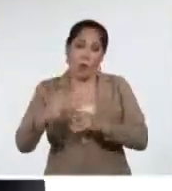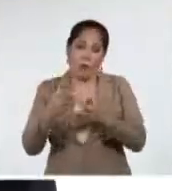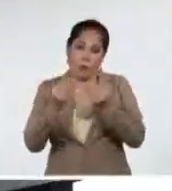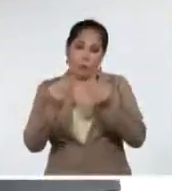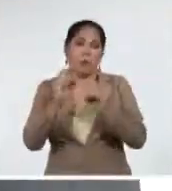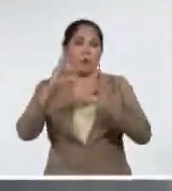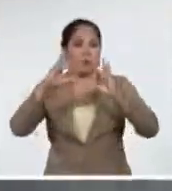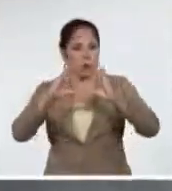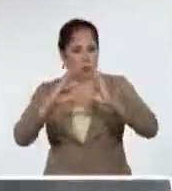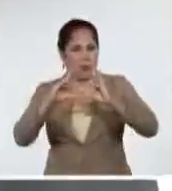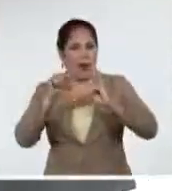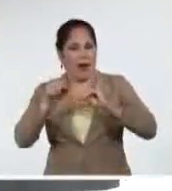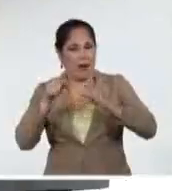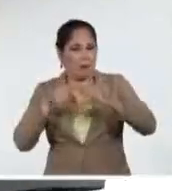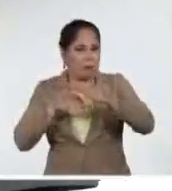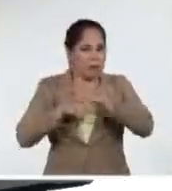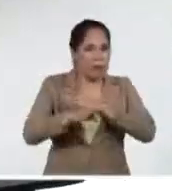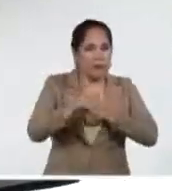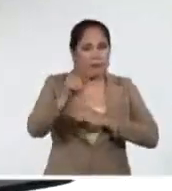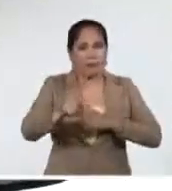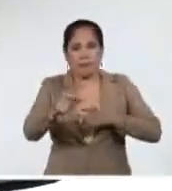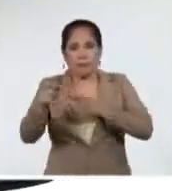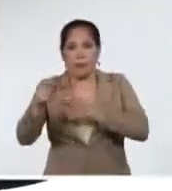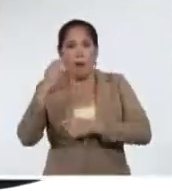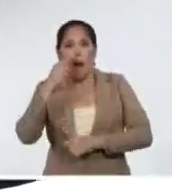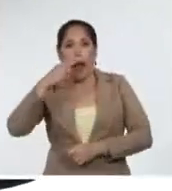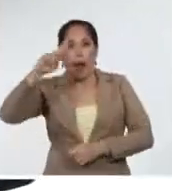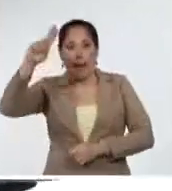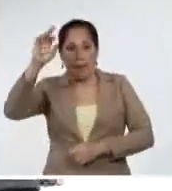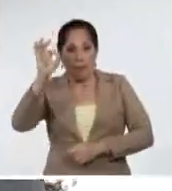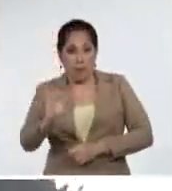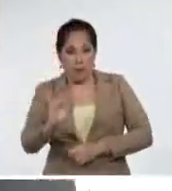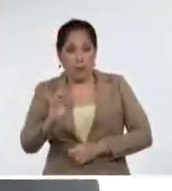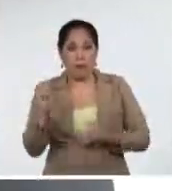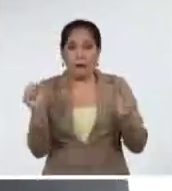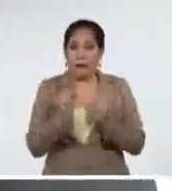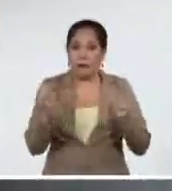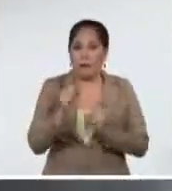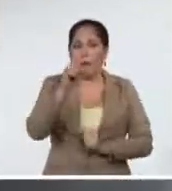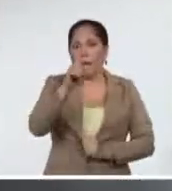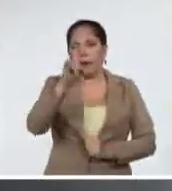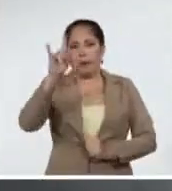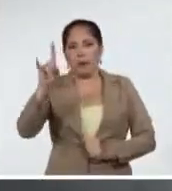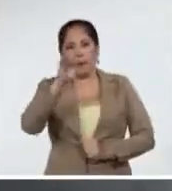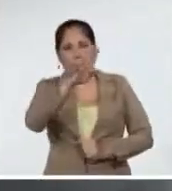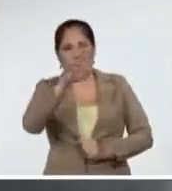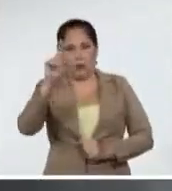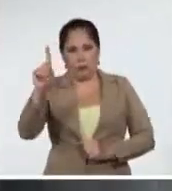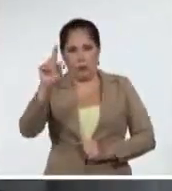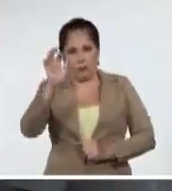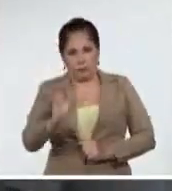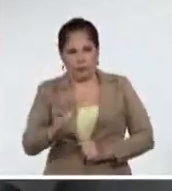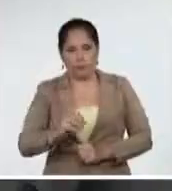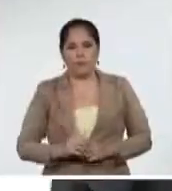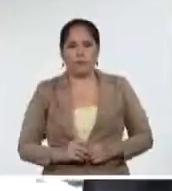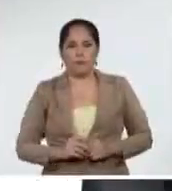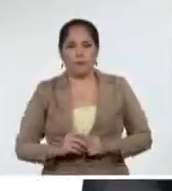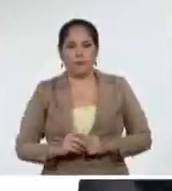mientras impedía la entrada de las tropas alemanas a Moscú en el invierno de 1941.